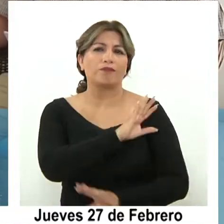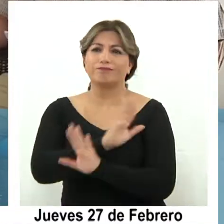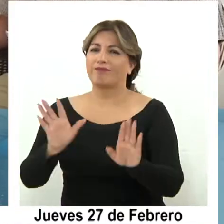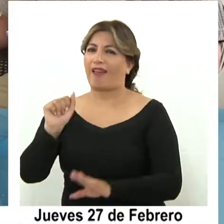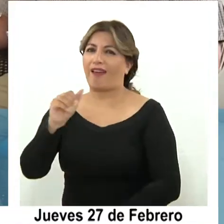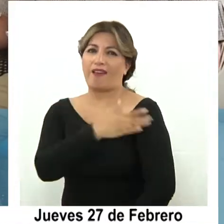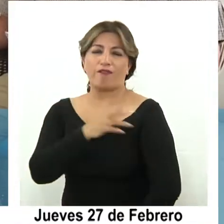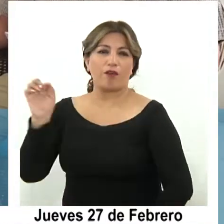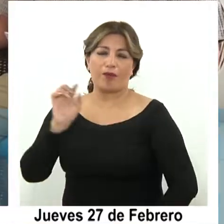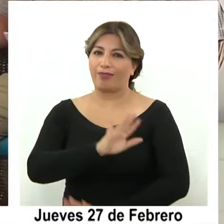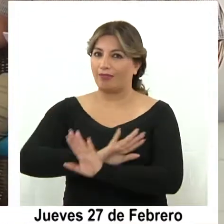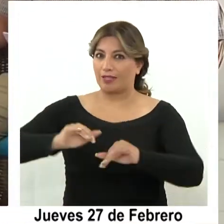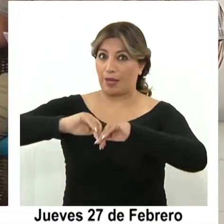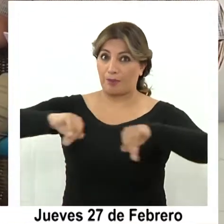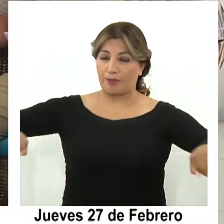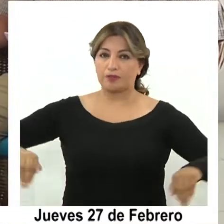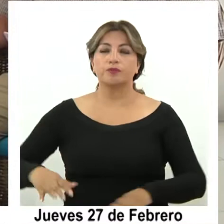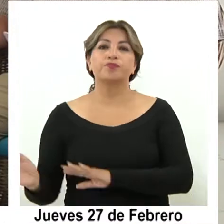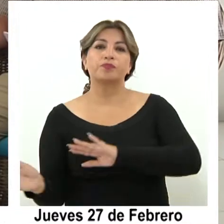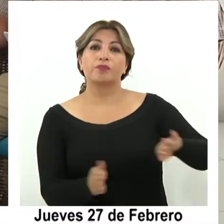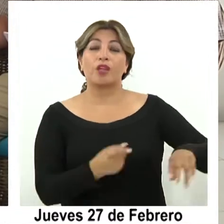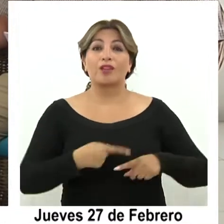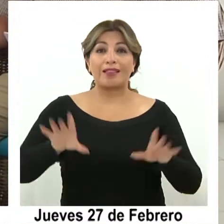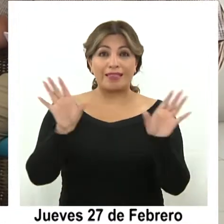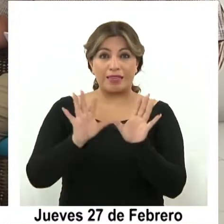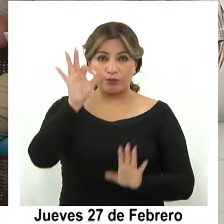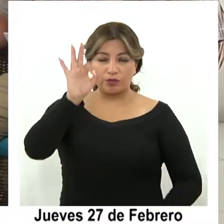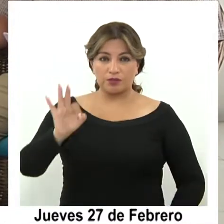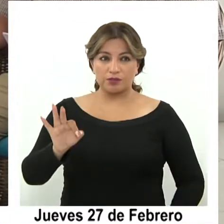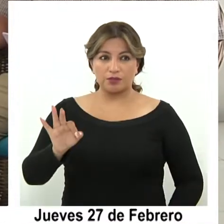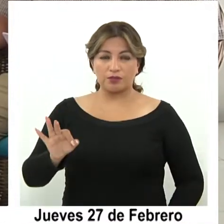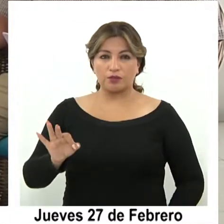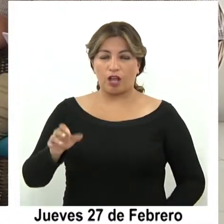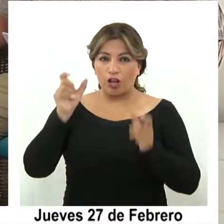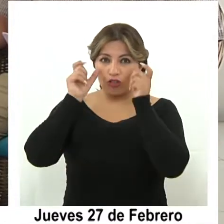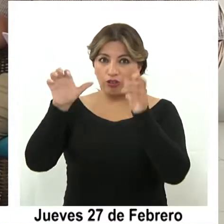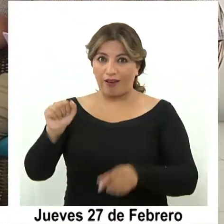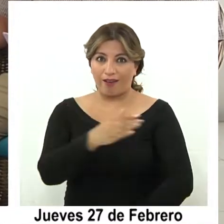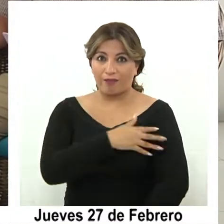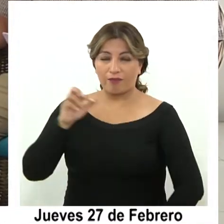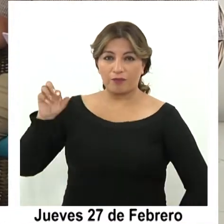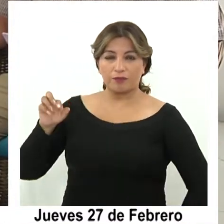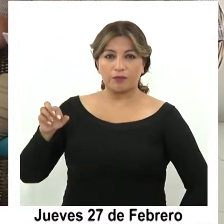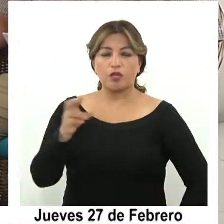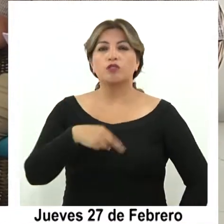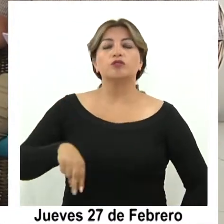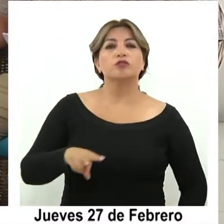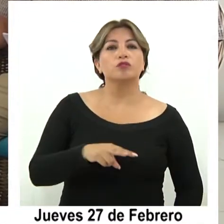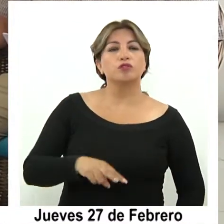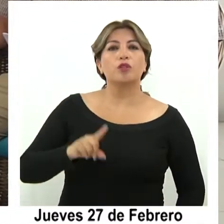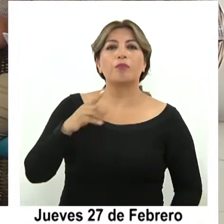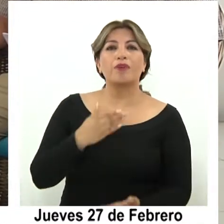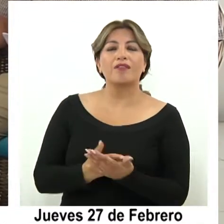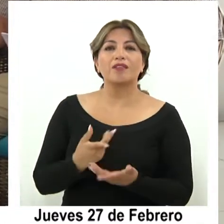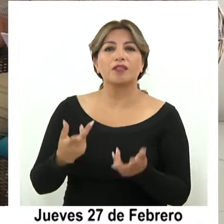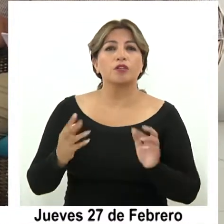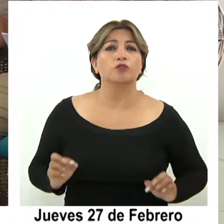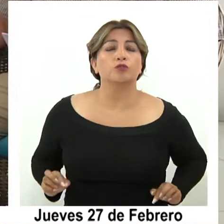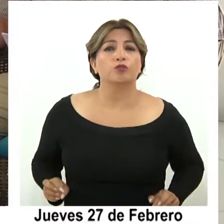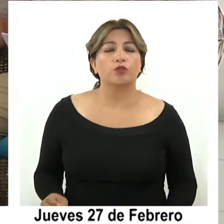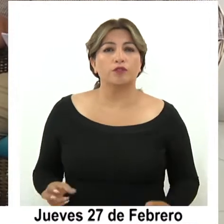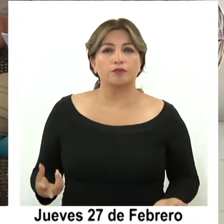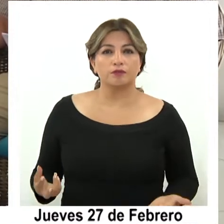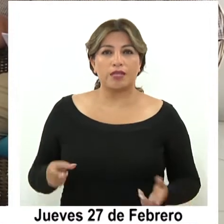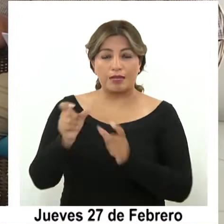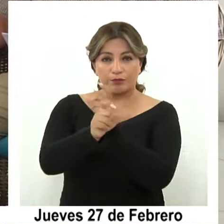administradoras, no están las AFP. Con respecto al 10% que actualmente administran la AFP, nosotros estamos dando por primera vez la